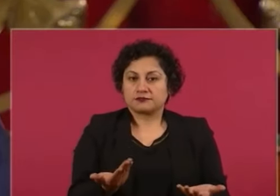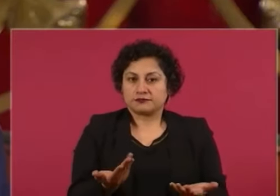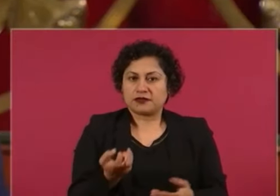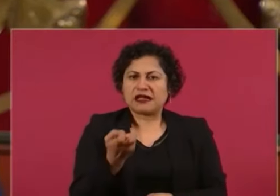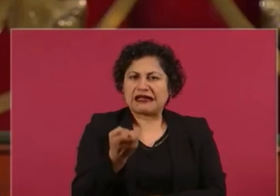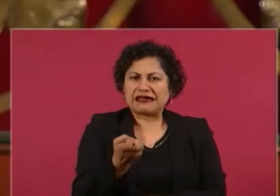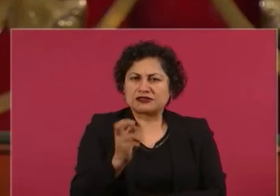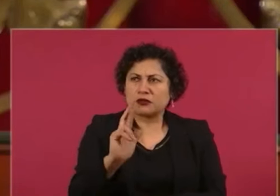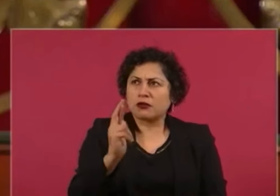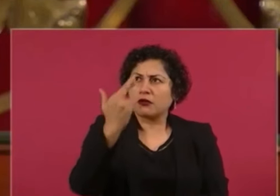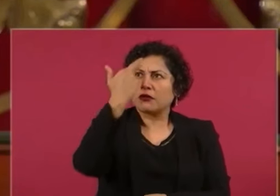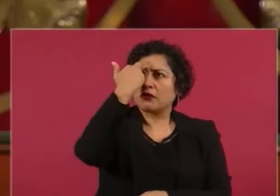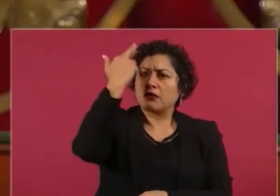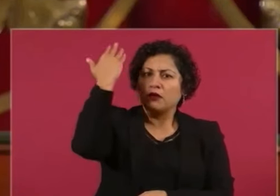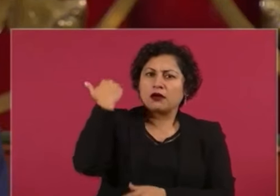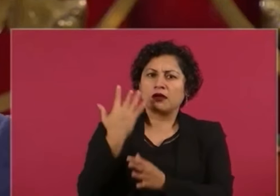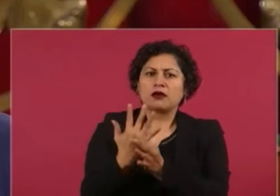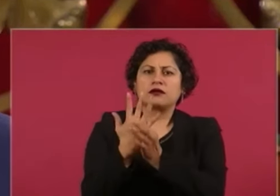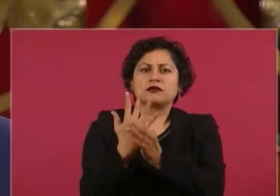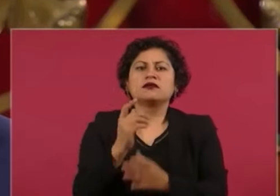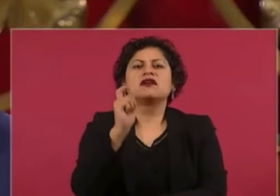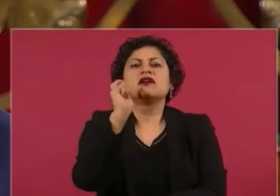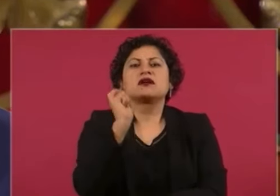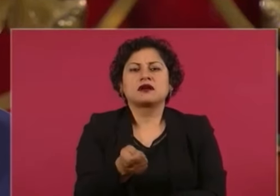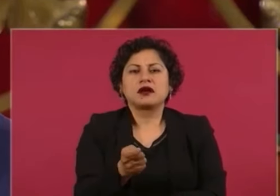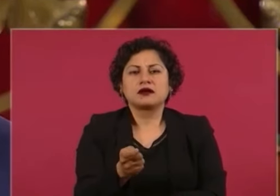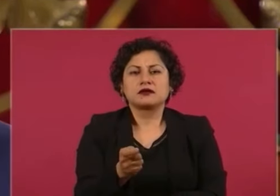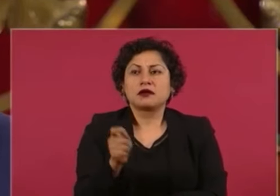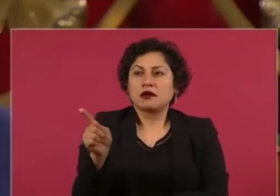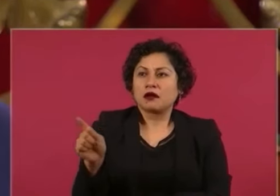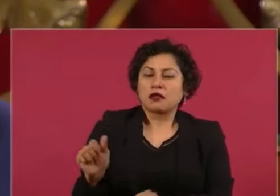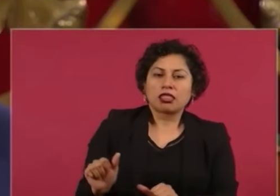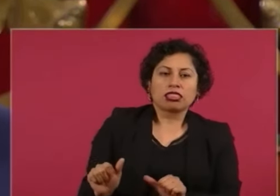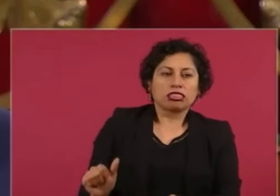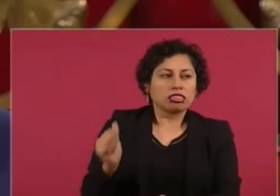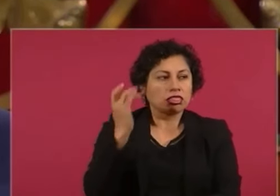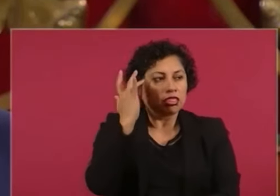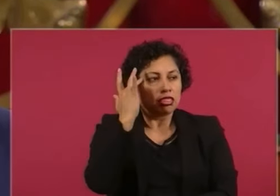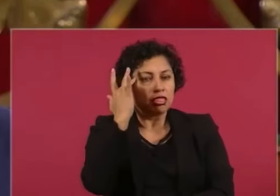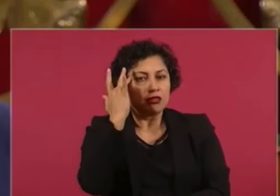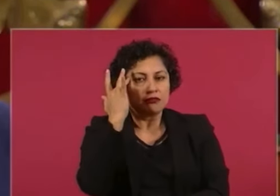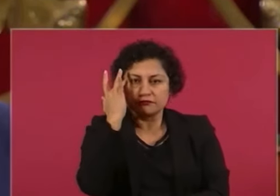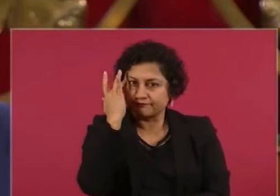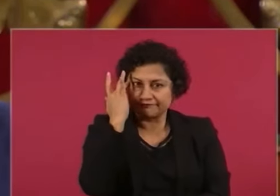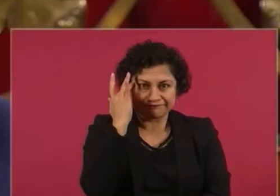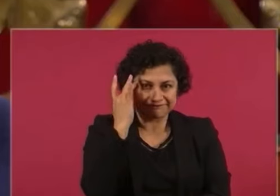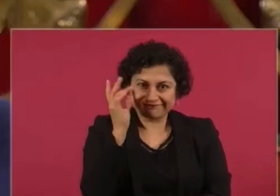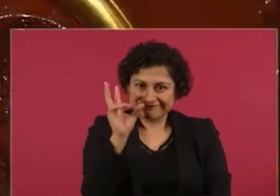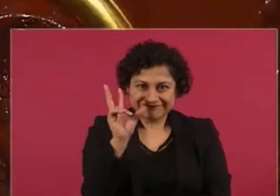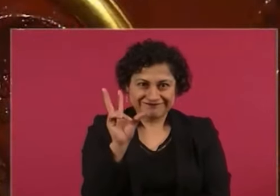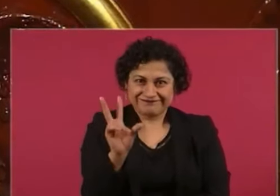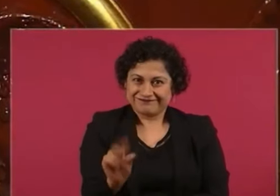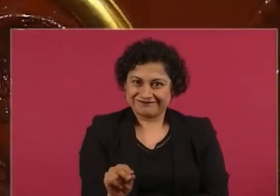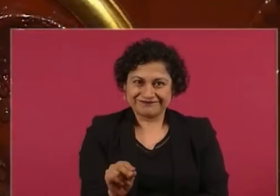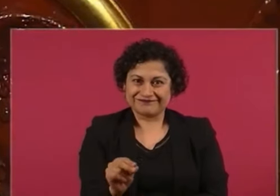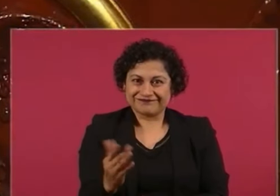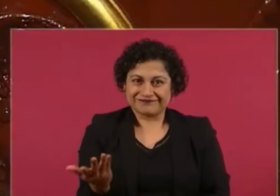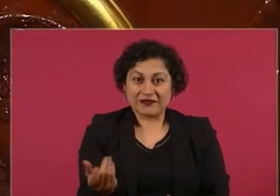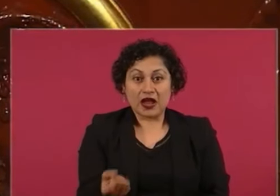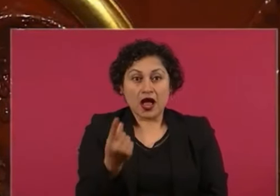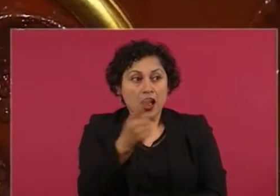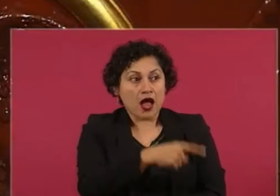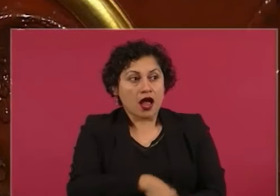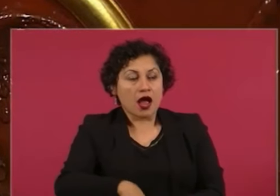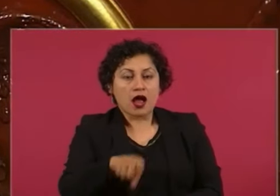masivo este 2 de junio. Recuerden de participar todos, compañeros, los que solicitaron su credencial de elector, y les va a llegar para el domingo 2